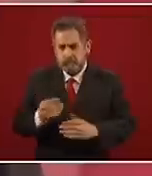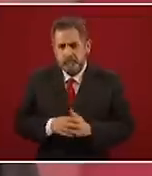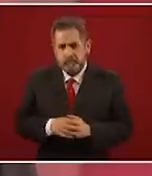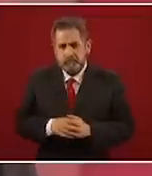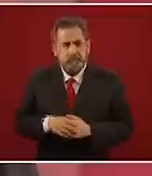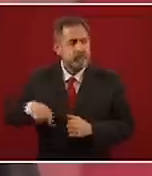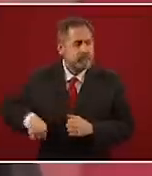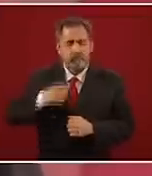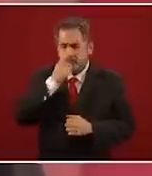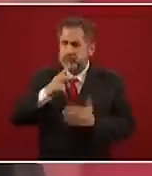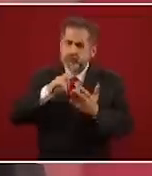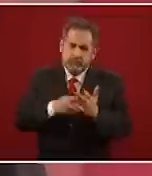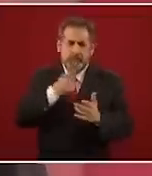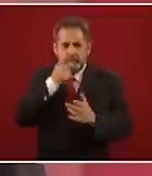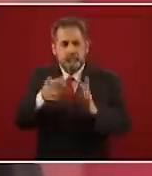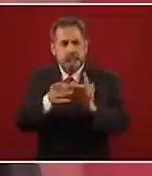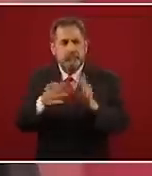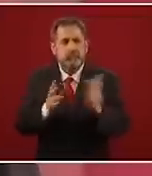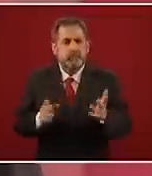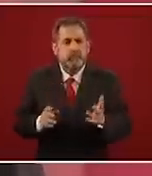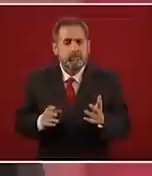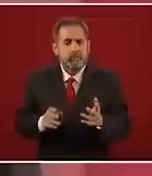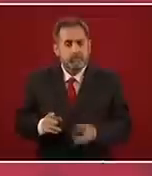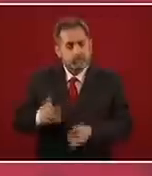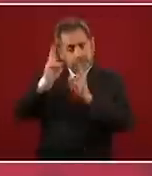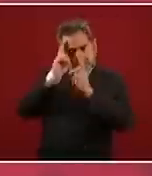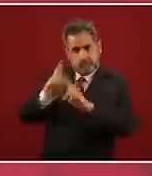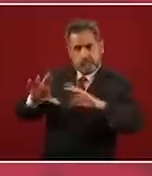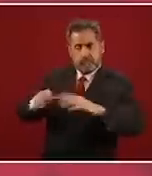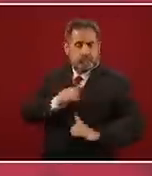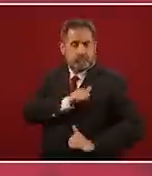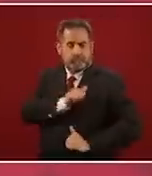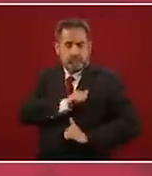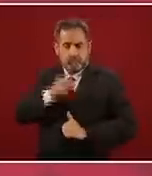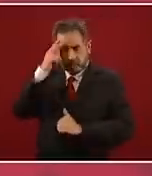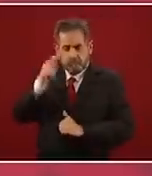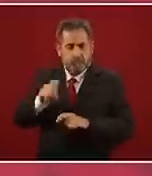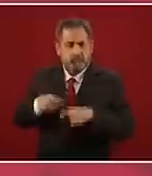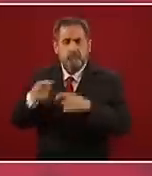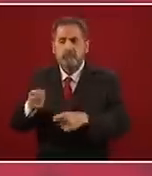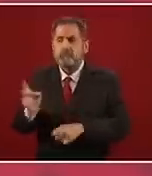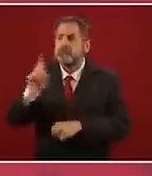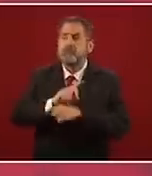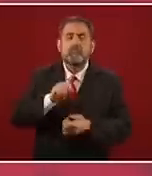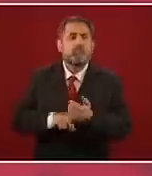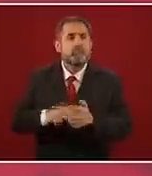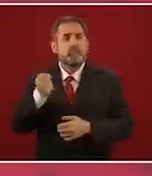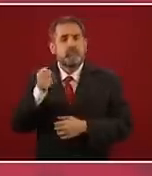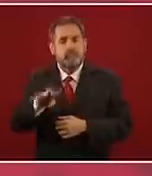Lo dije aquí, lo repito, en homenaje a los soldados de México, el día